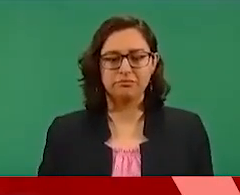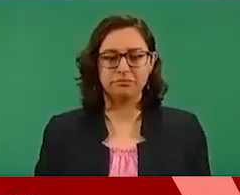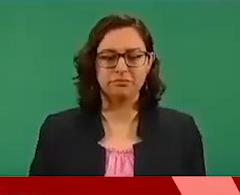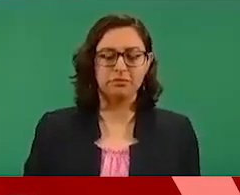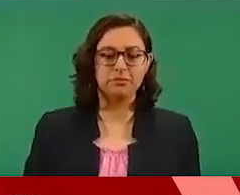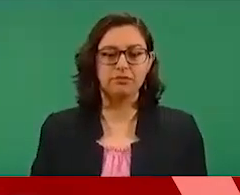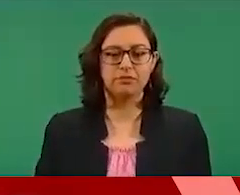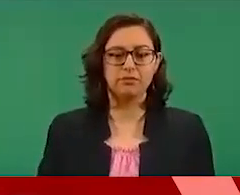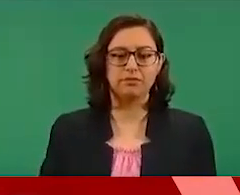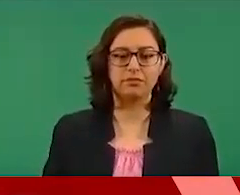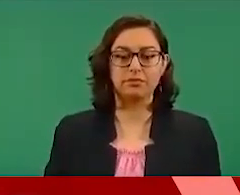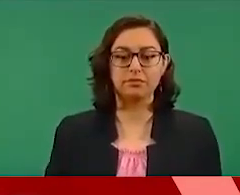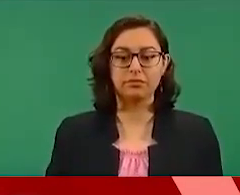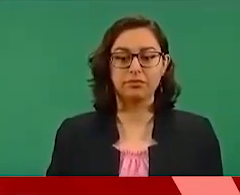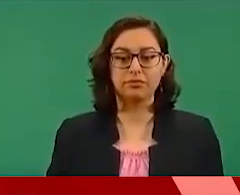No puedo